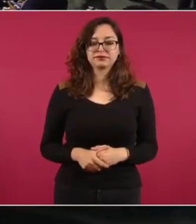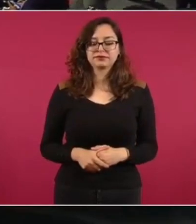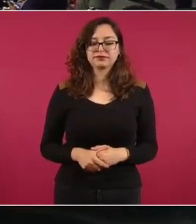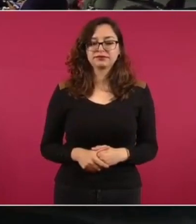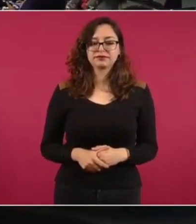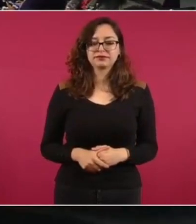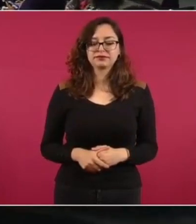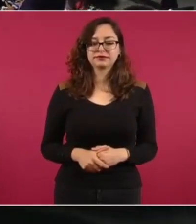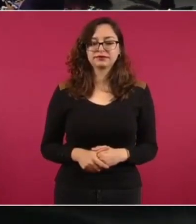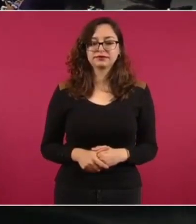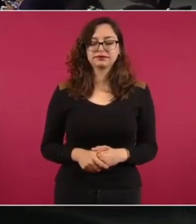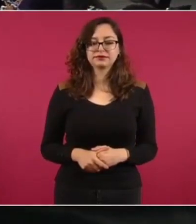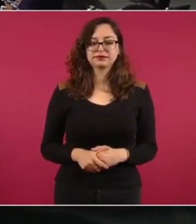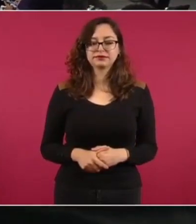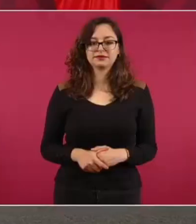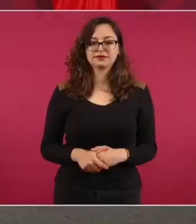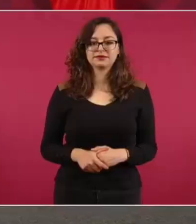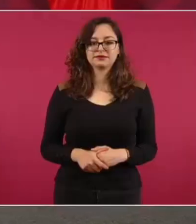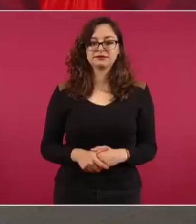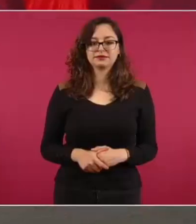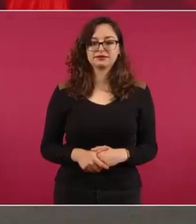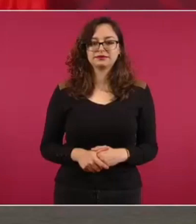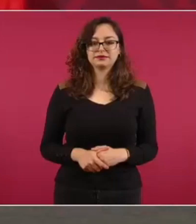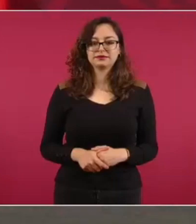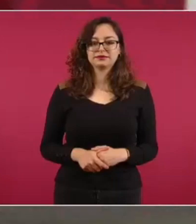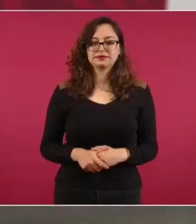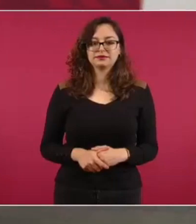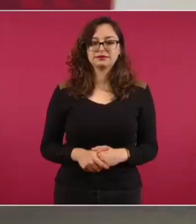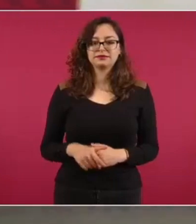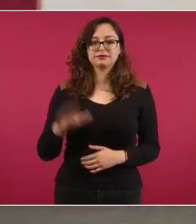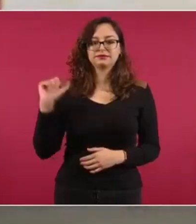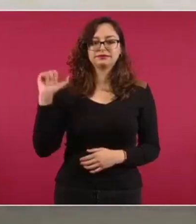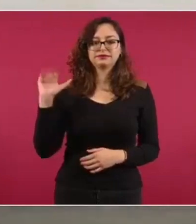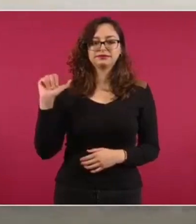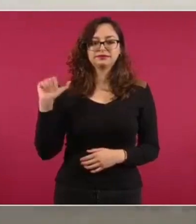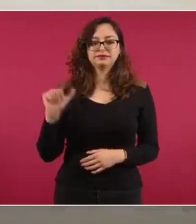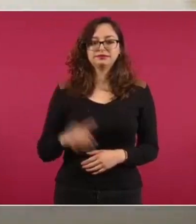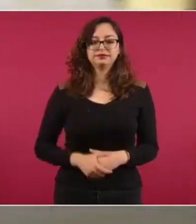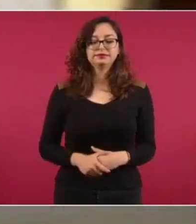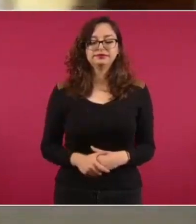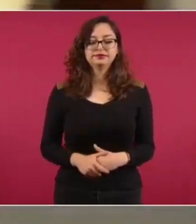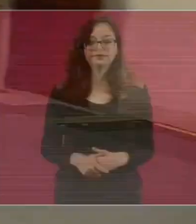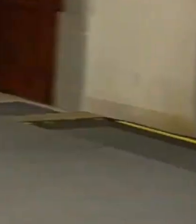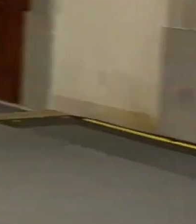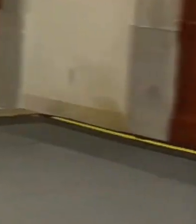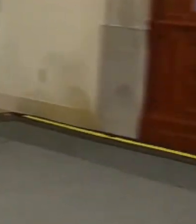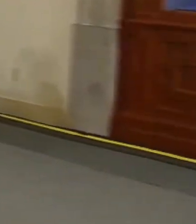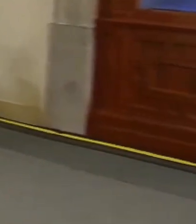Adiós, adiós.